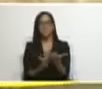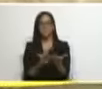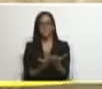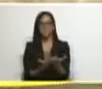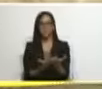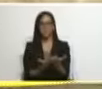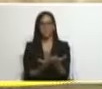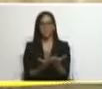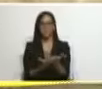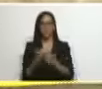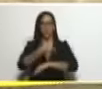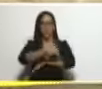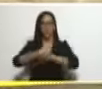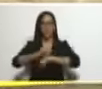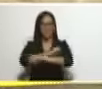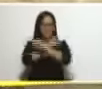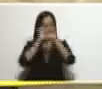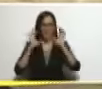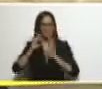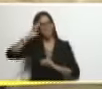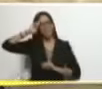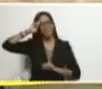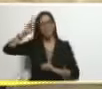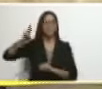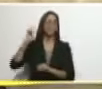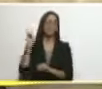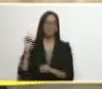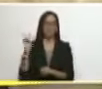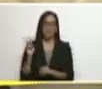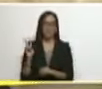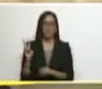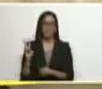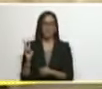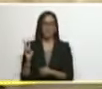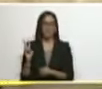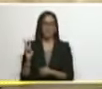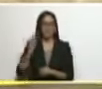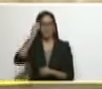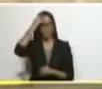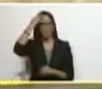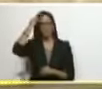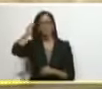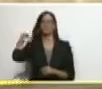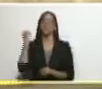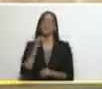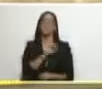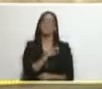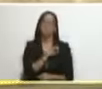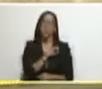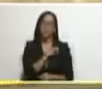los límites claros para que se respete a Venezuela, a los cobardes,